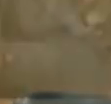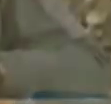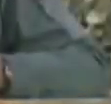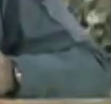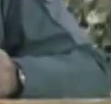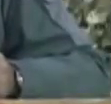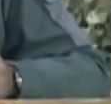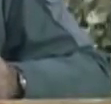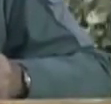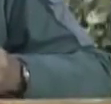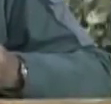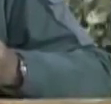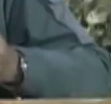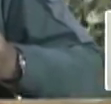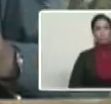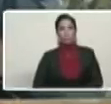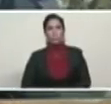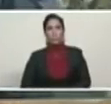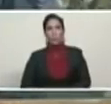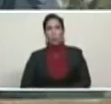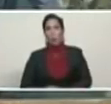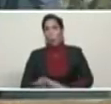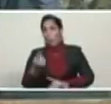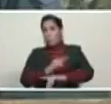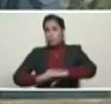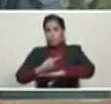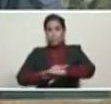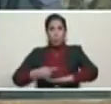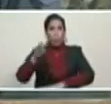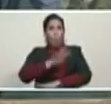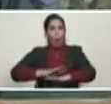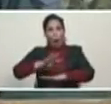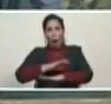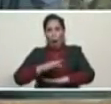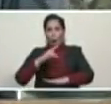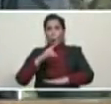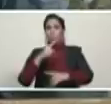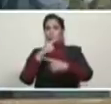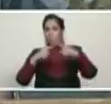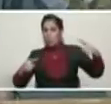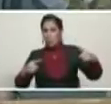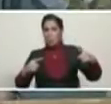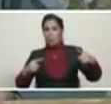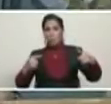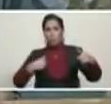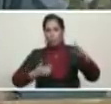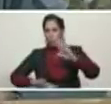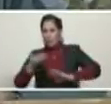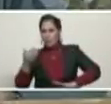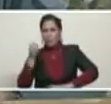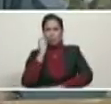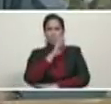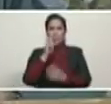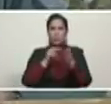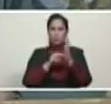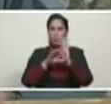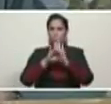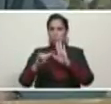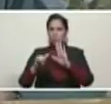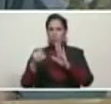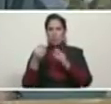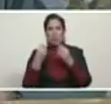4 horas y media aproximadamente. Quiere decir que yo salí de la Asamblea Nacional Constituyente como a las